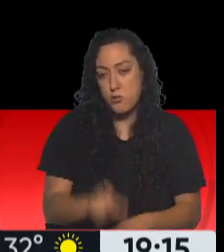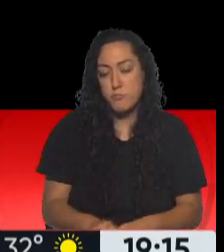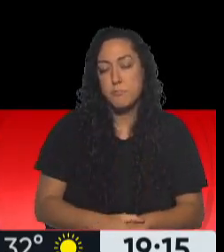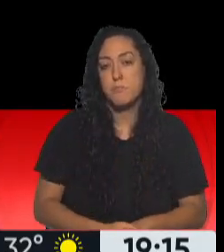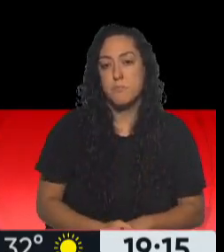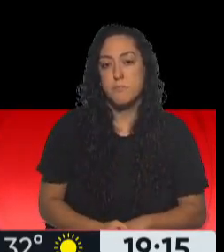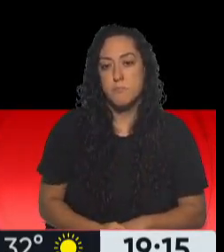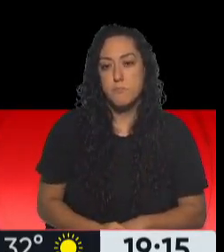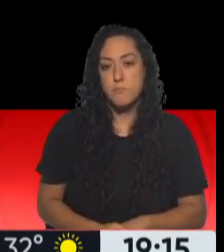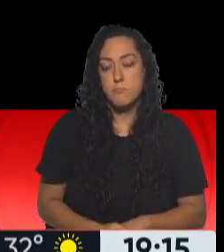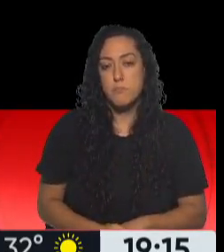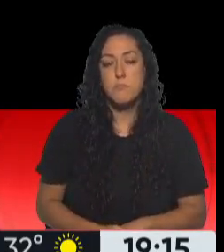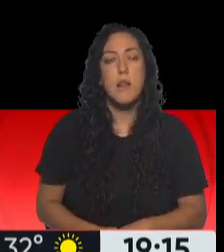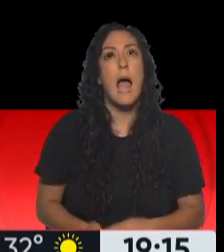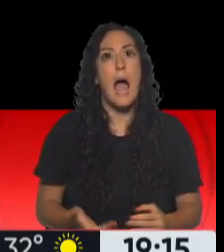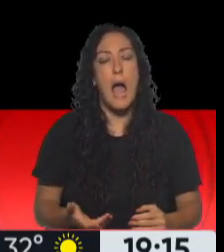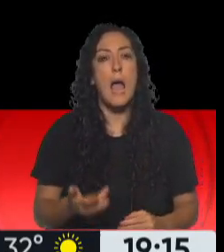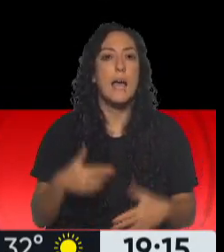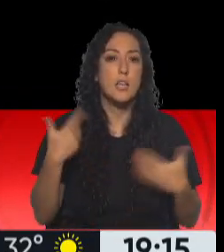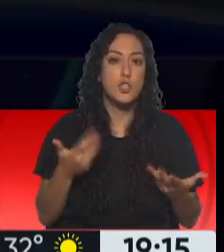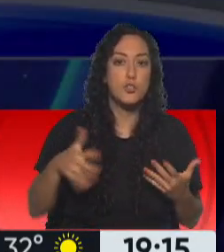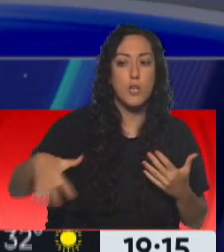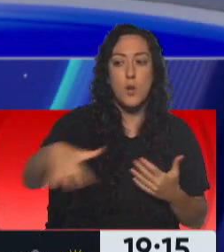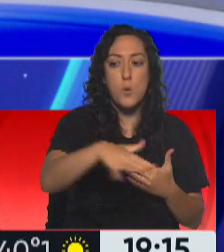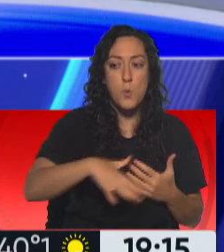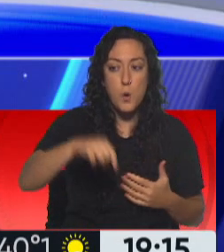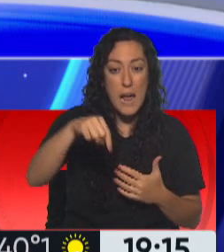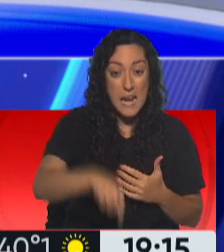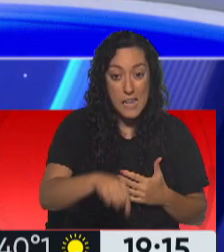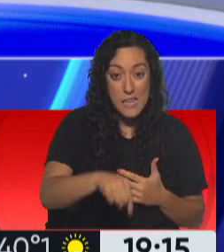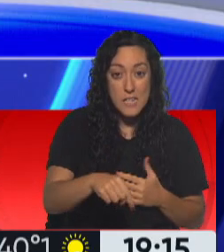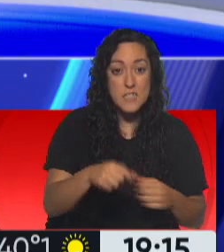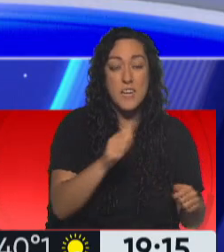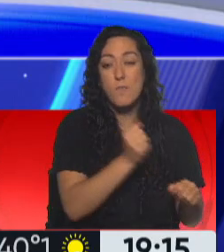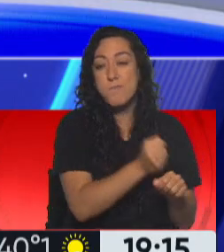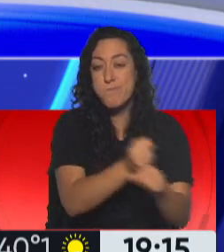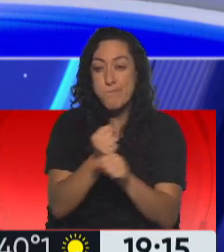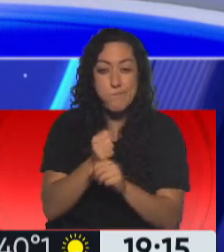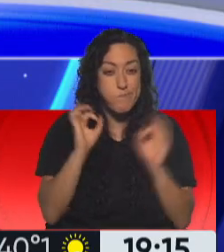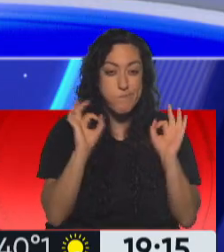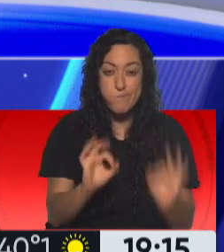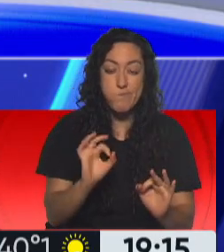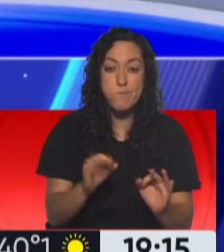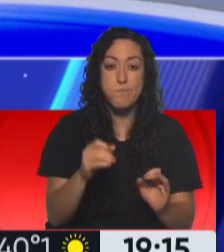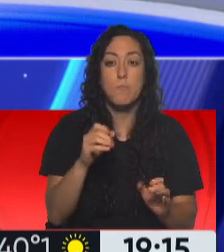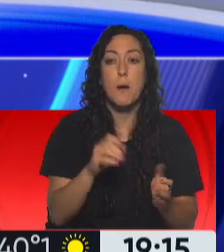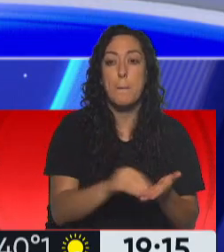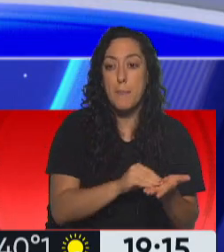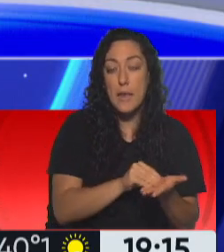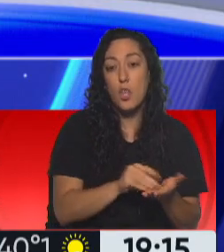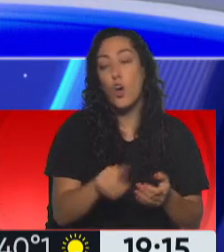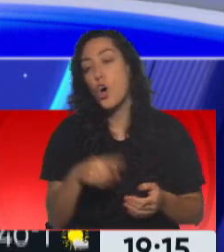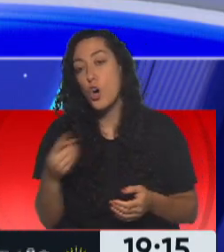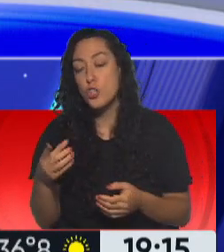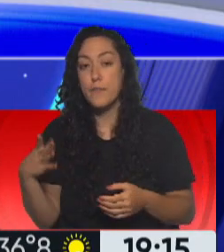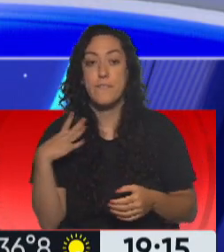Alfredo, es decir, en este obrador una parte ya fue terminado el trabajo por parte de los operarios y la otra está